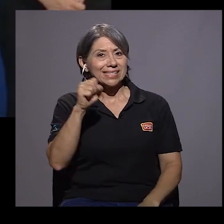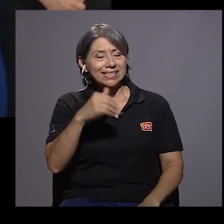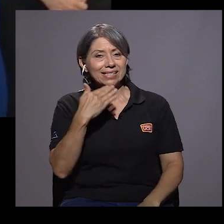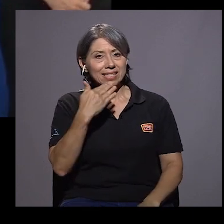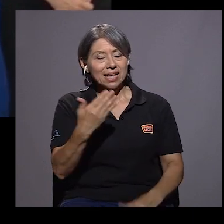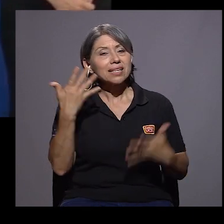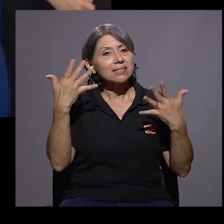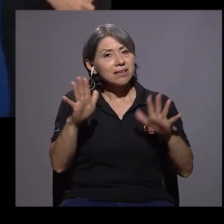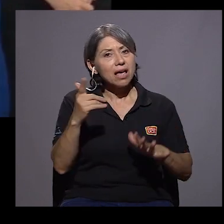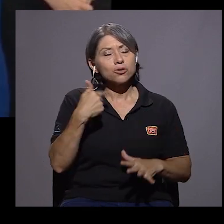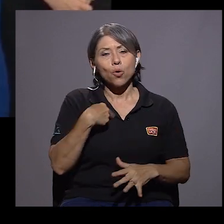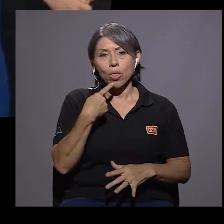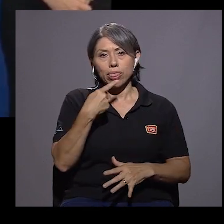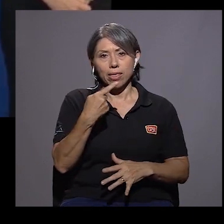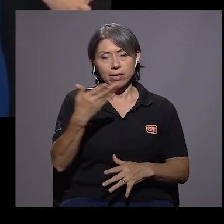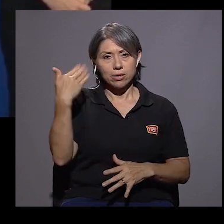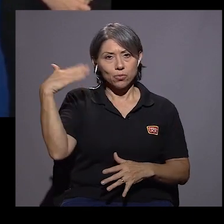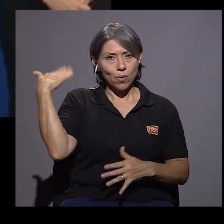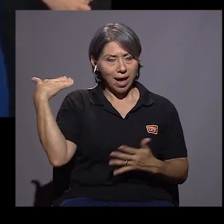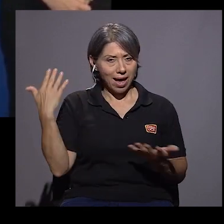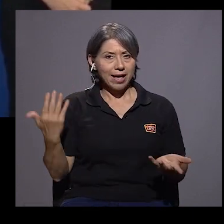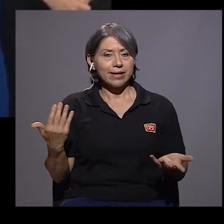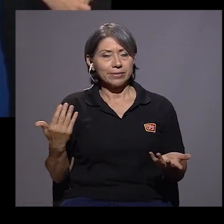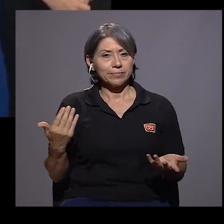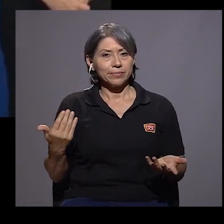Ya lo he expresado.